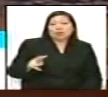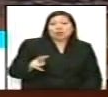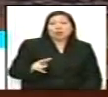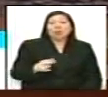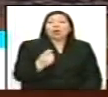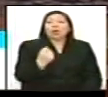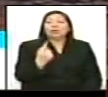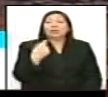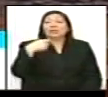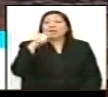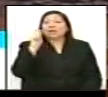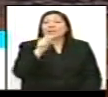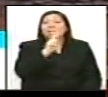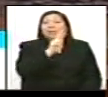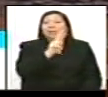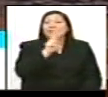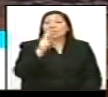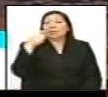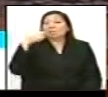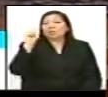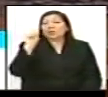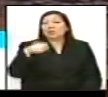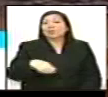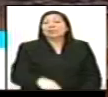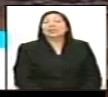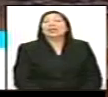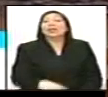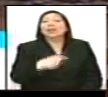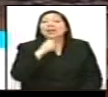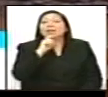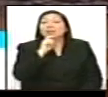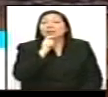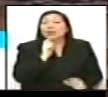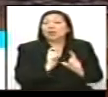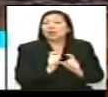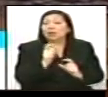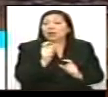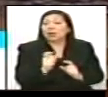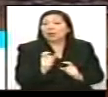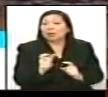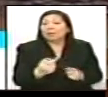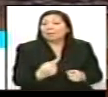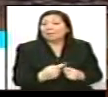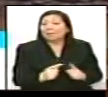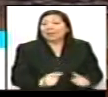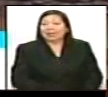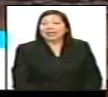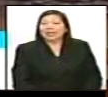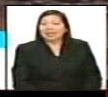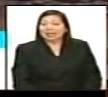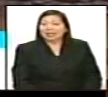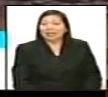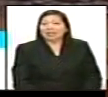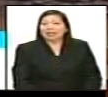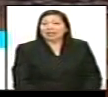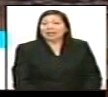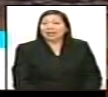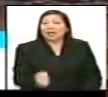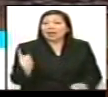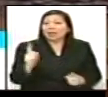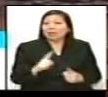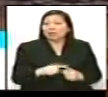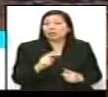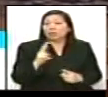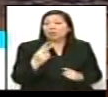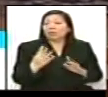del 11% al 22% a las mujeres congresistas. Sin embargo, hacia el